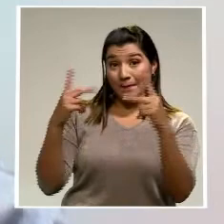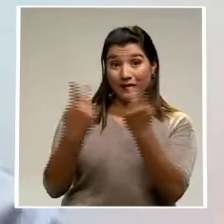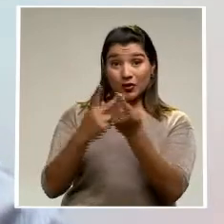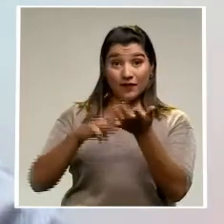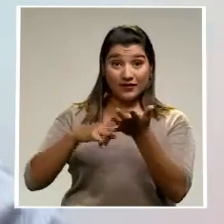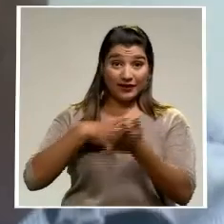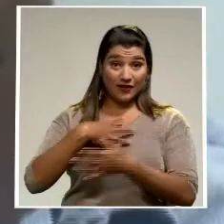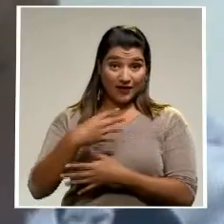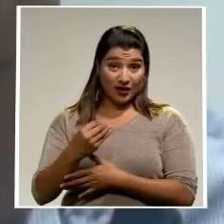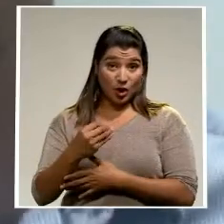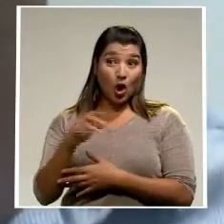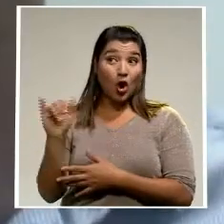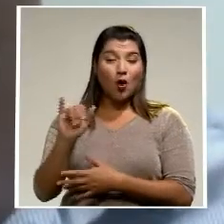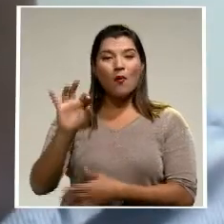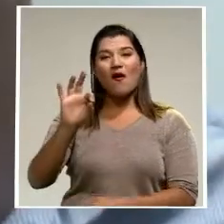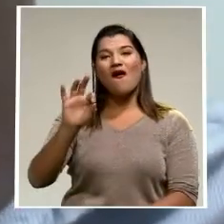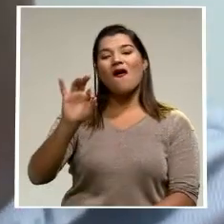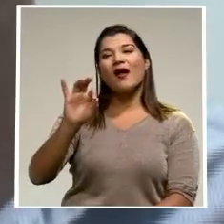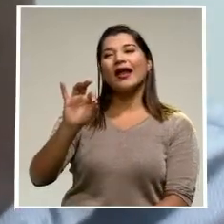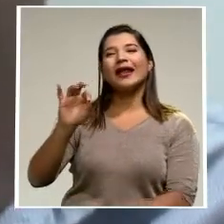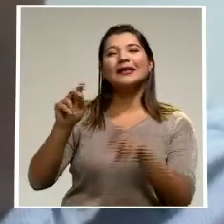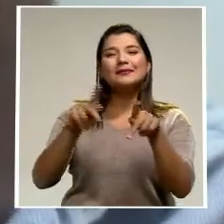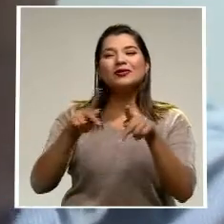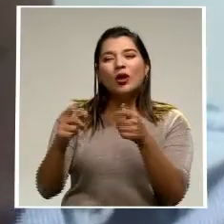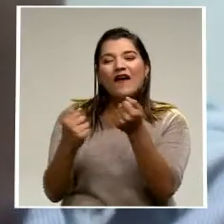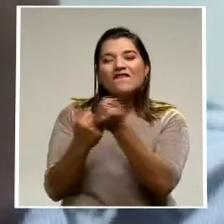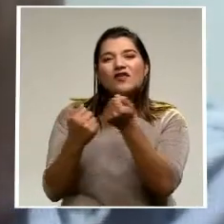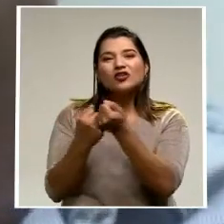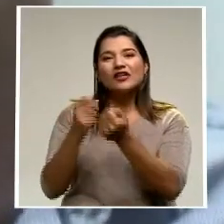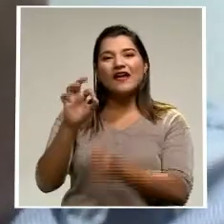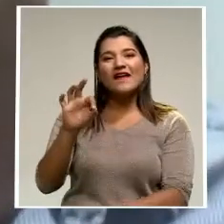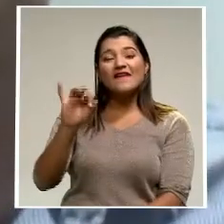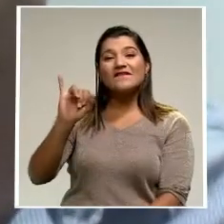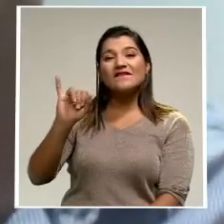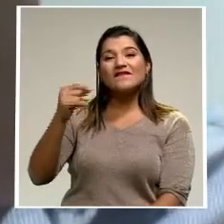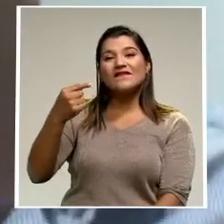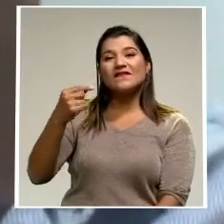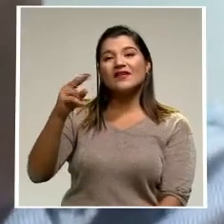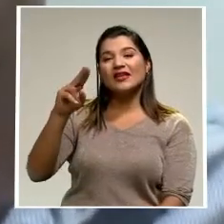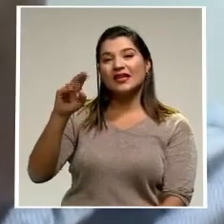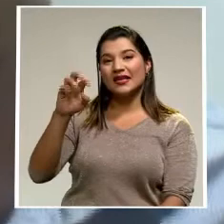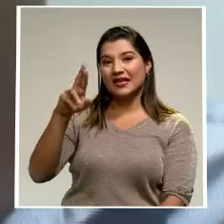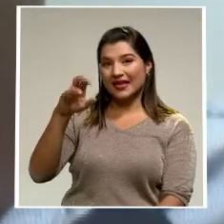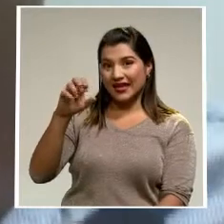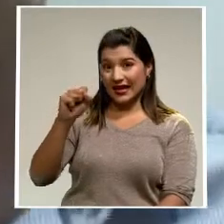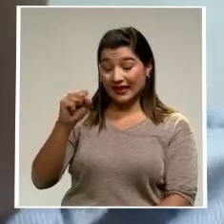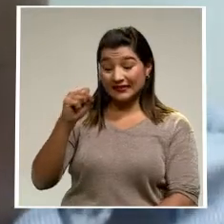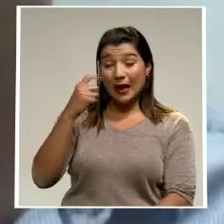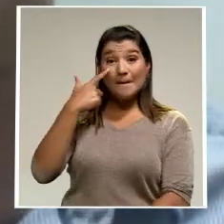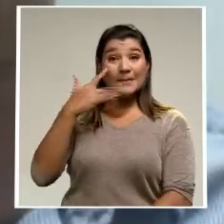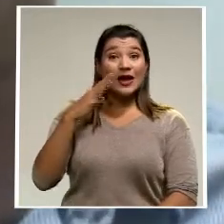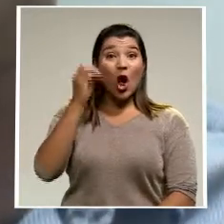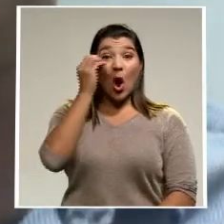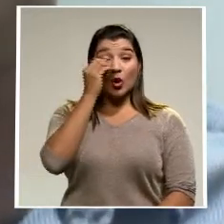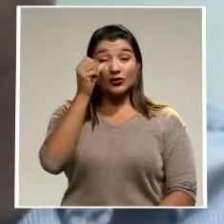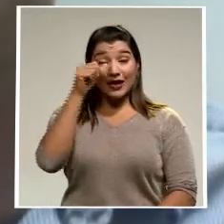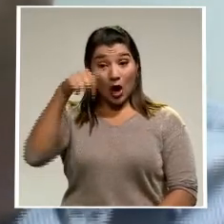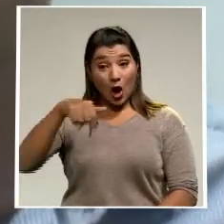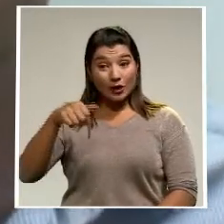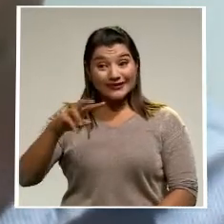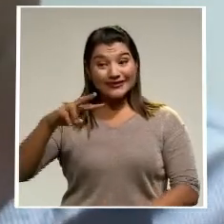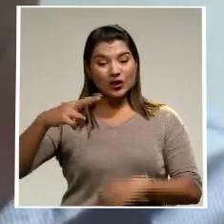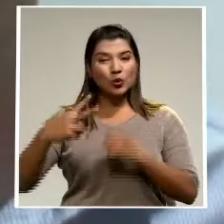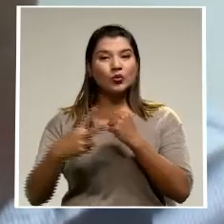que es el figuerismo. Y entonces, en esta ocasión pareciera que se trata de una segunda oportunidad en la que don Óscar trata de ensayar precisamente el mismo ejercicio,